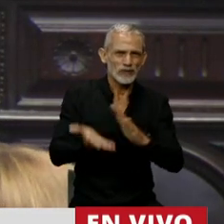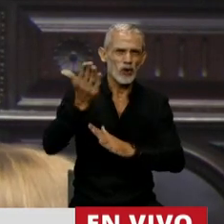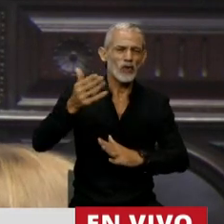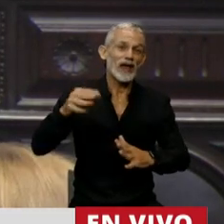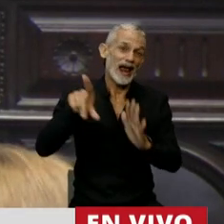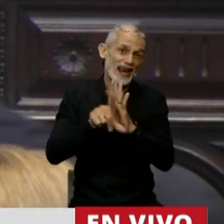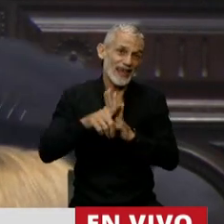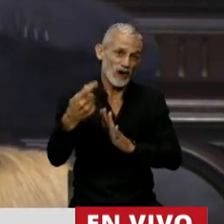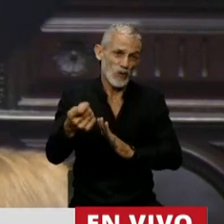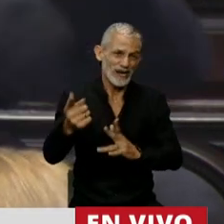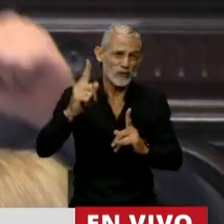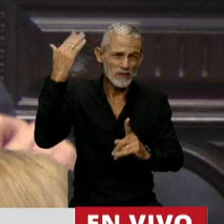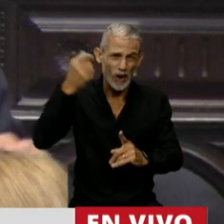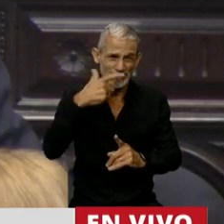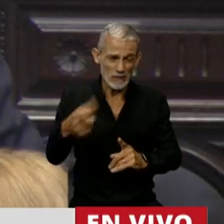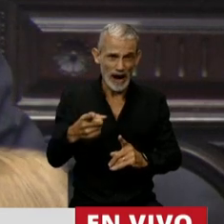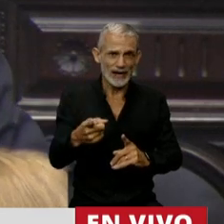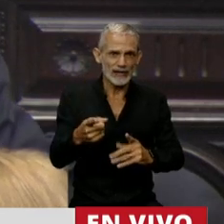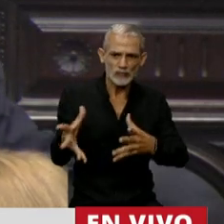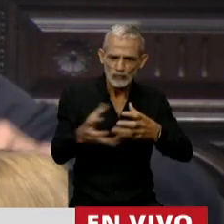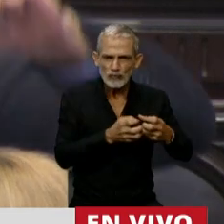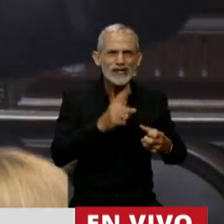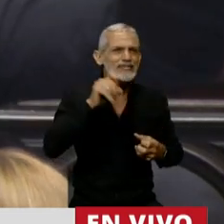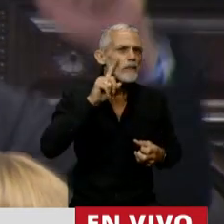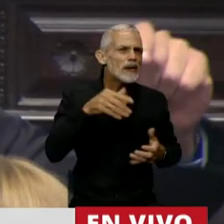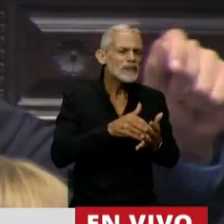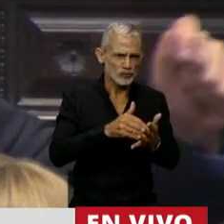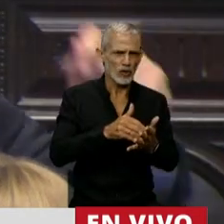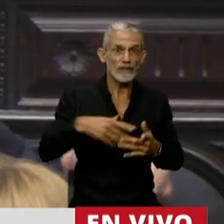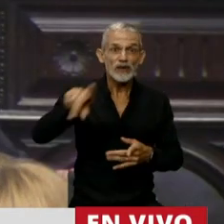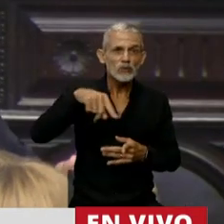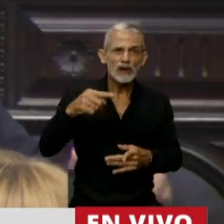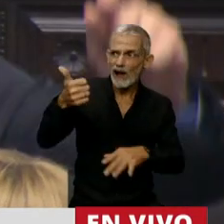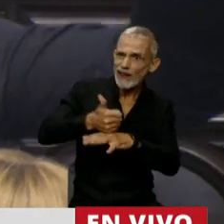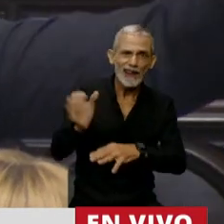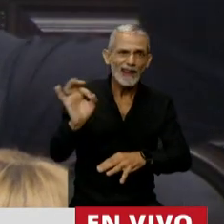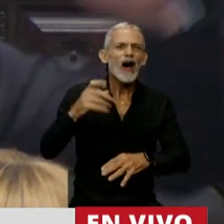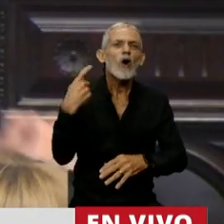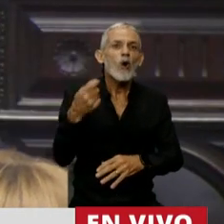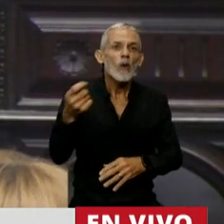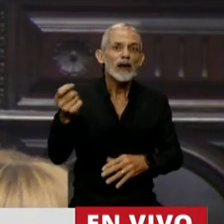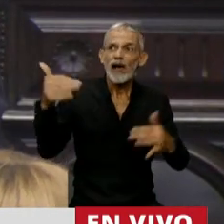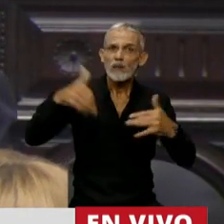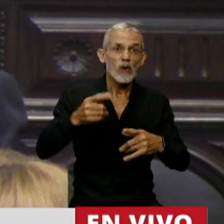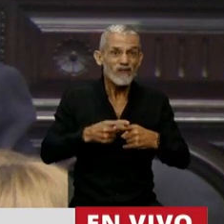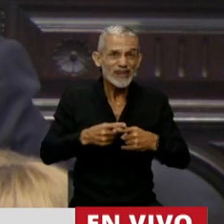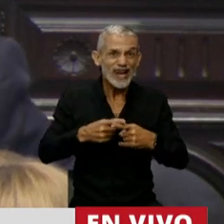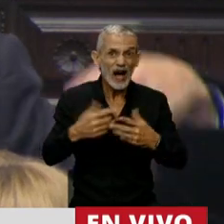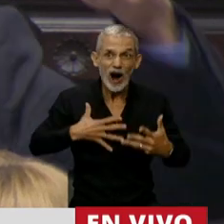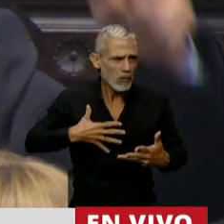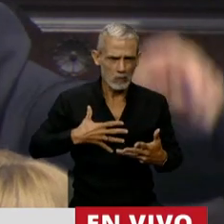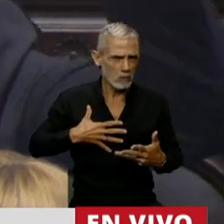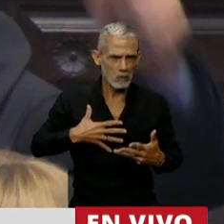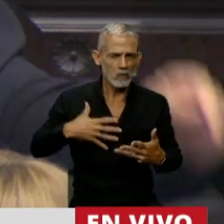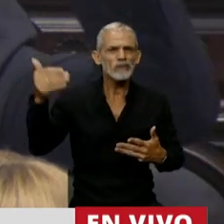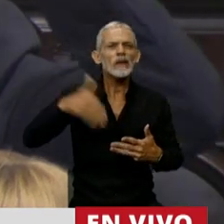jubilatoria. Es por eso, presidente, que no los ve usted acá a los jubilados festejando, sino que